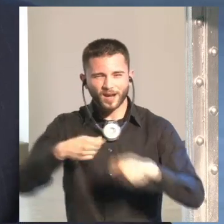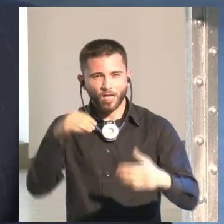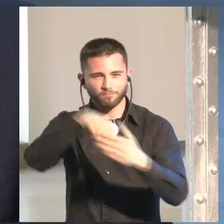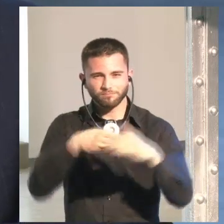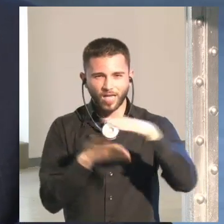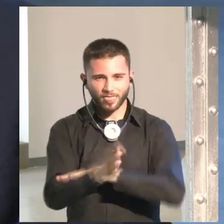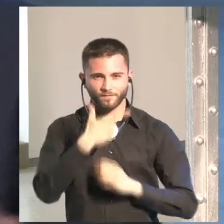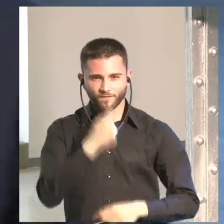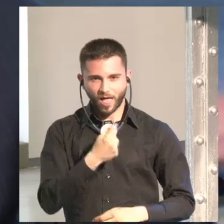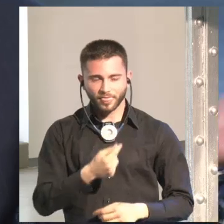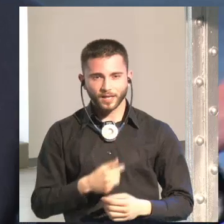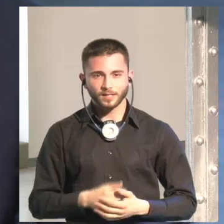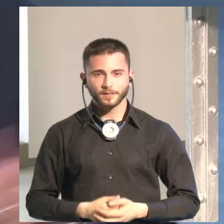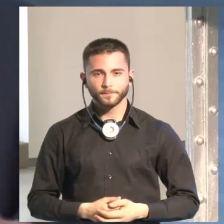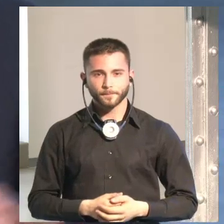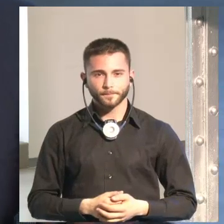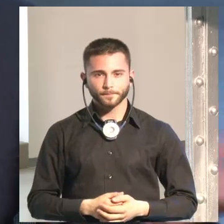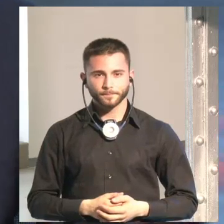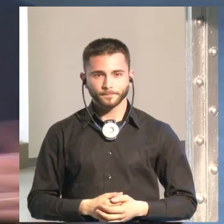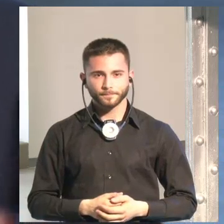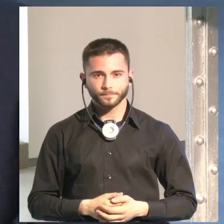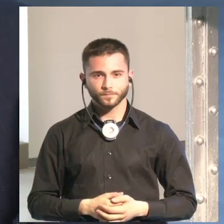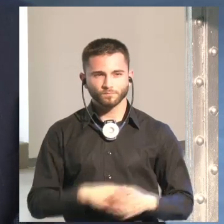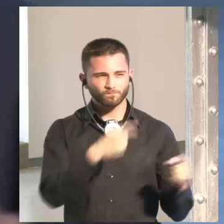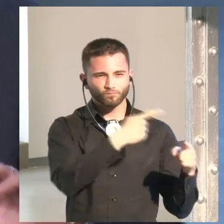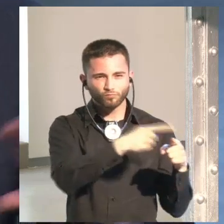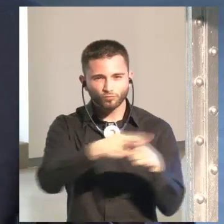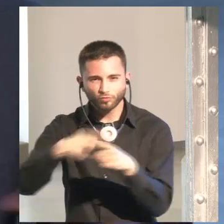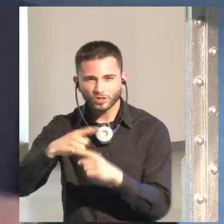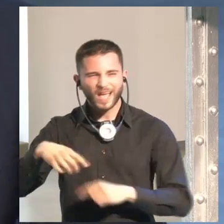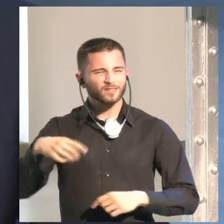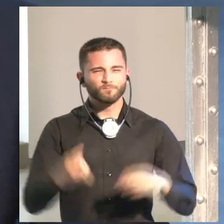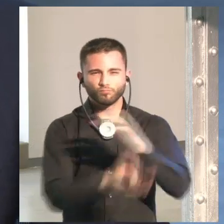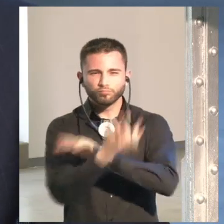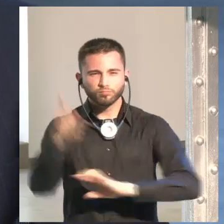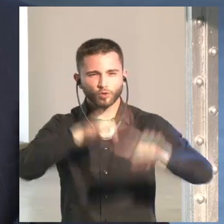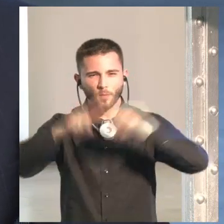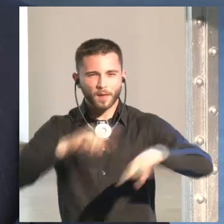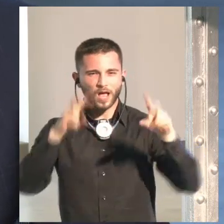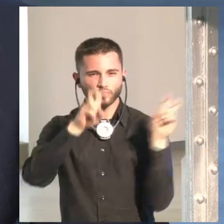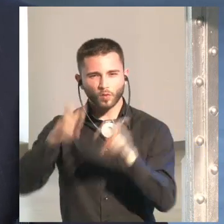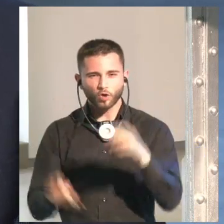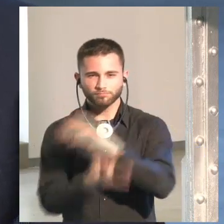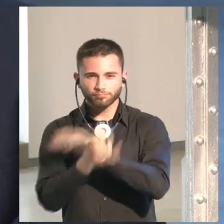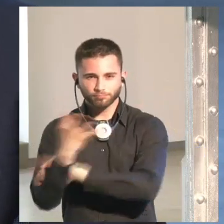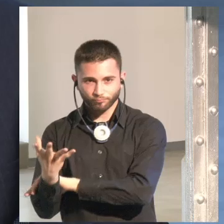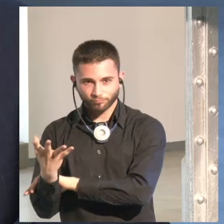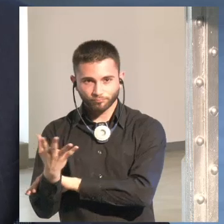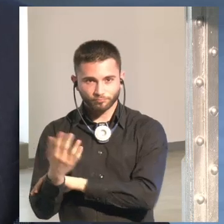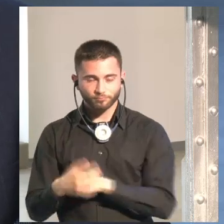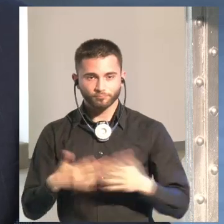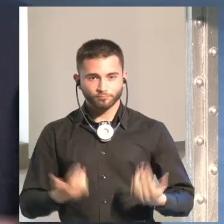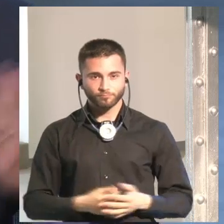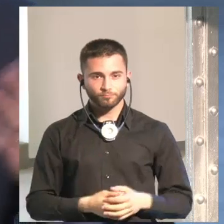tenemos un montón de nuevos implicados y un montón de nuevos problemas. Estoy seguro que la conversación va a surgir sobre los